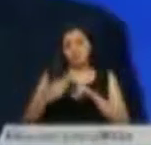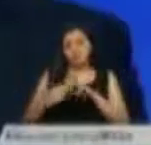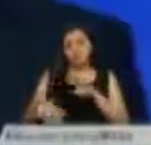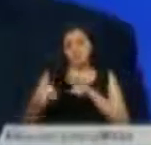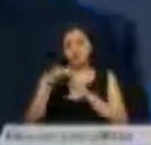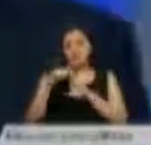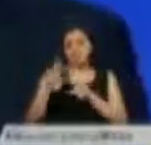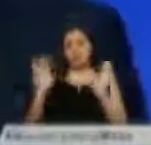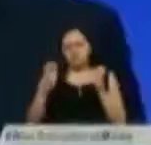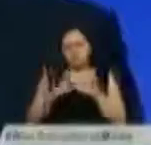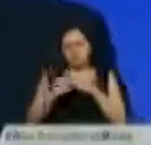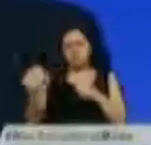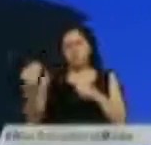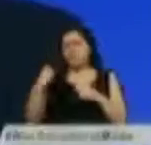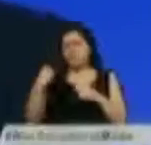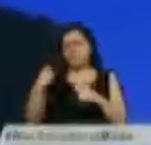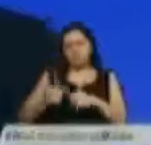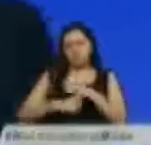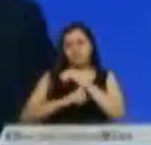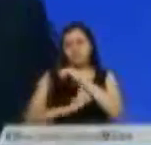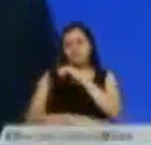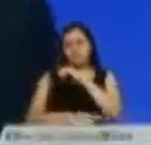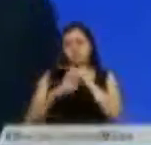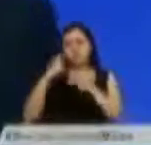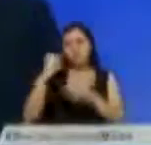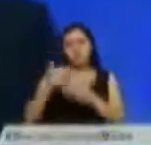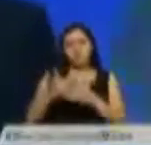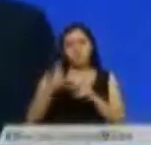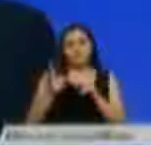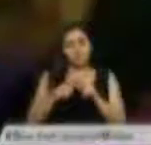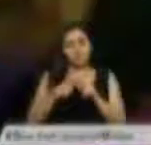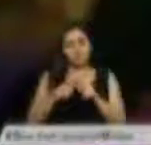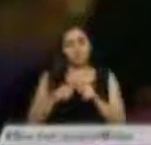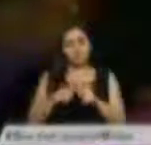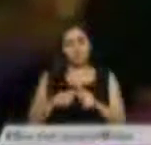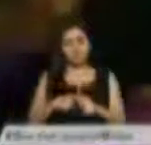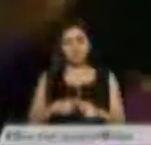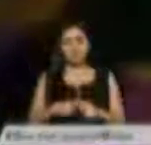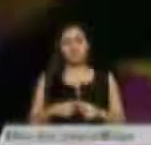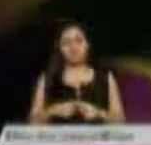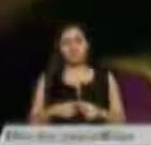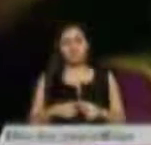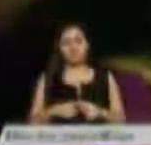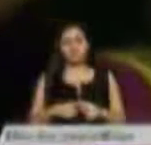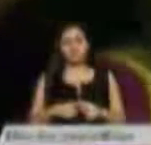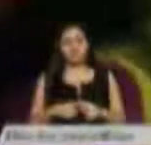primeros en sancionarlo siempre y cuando haya haya pruebas. Pero ustedes tengan la certeza